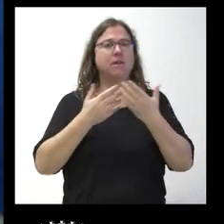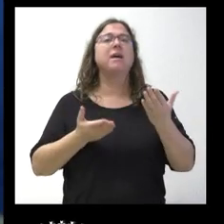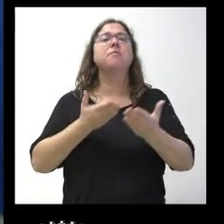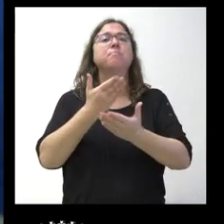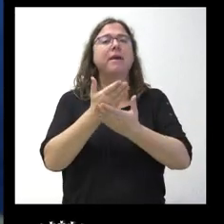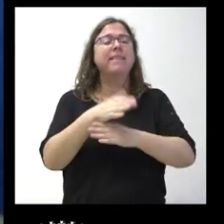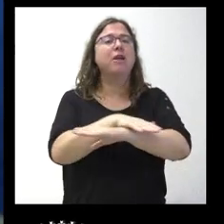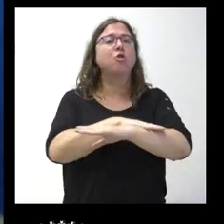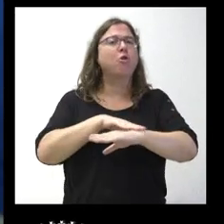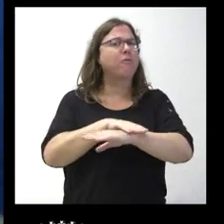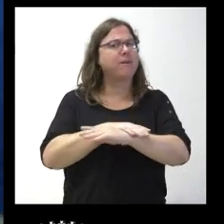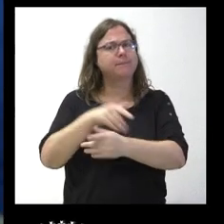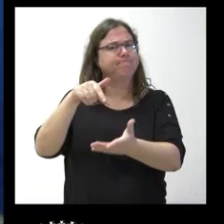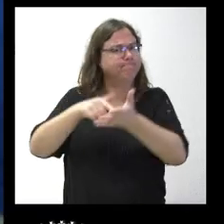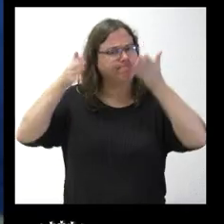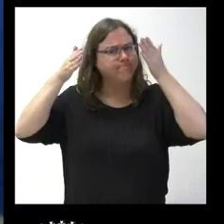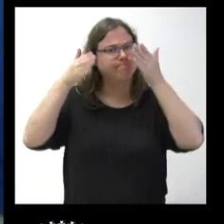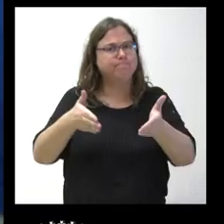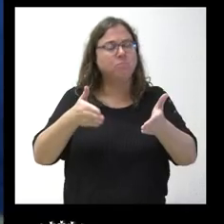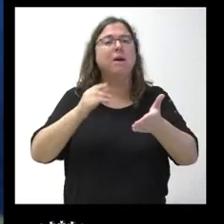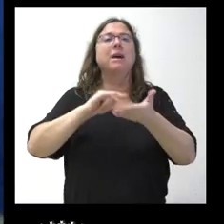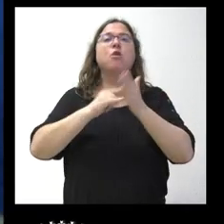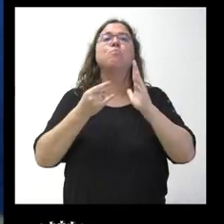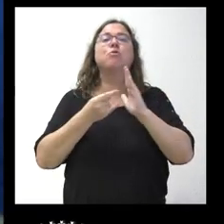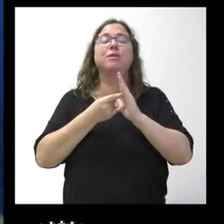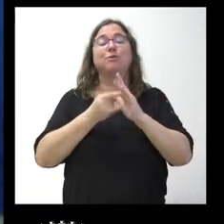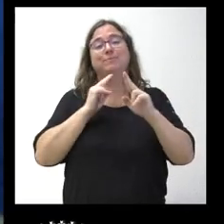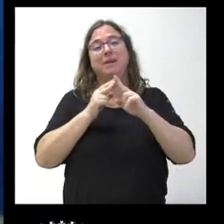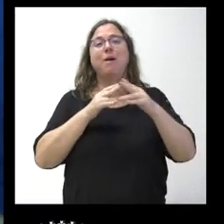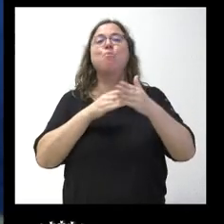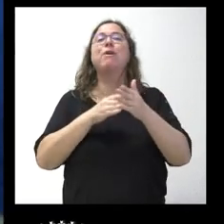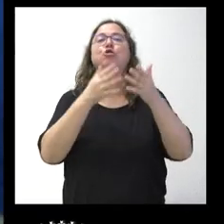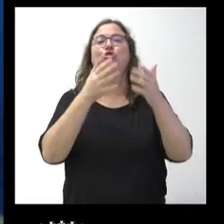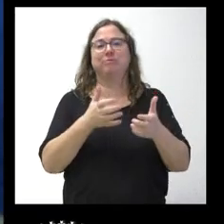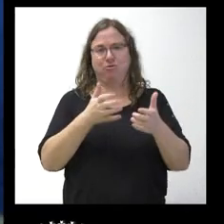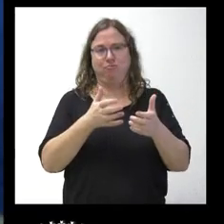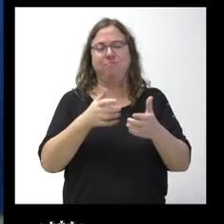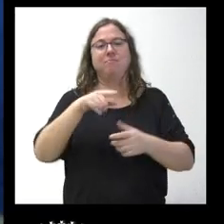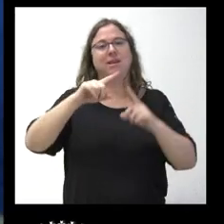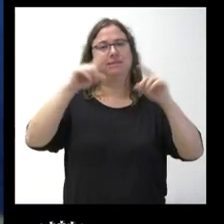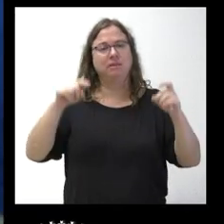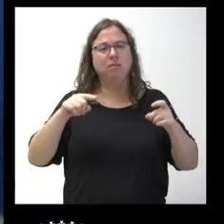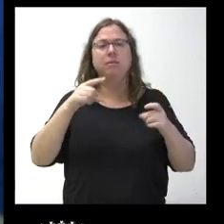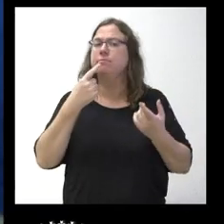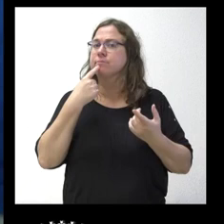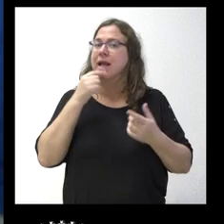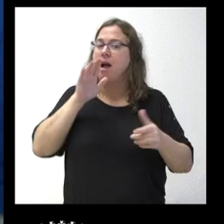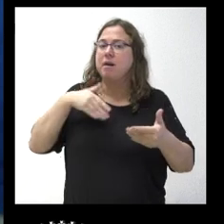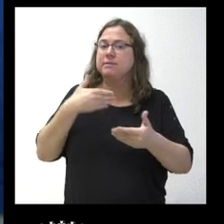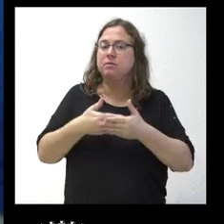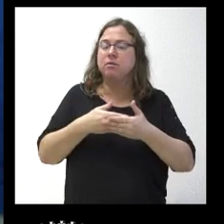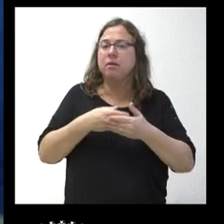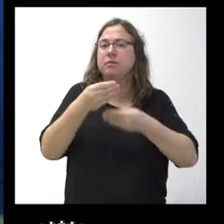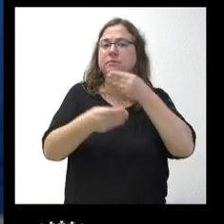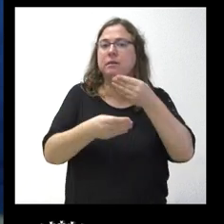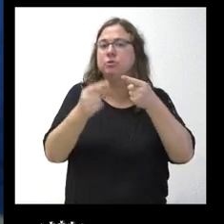absoluta implicación para el proyecto del Puerto Seco de Segovia podría detallar noos qué pasos se han dado hasta ahora y cuáles se van